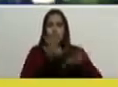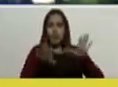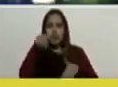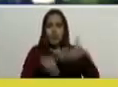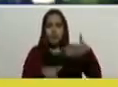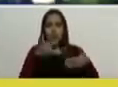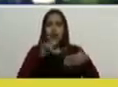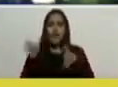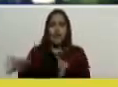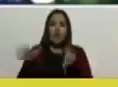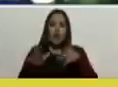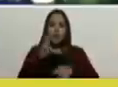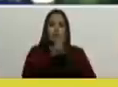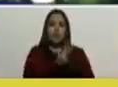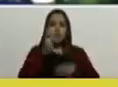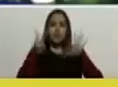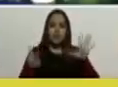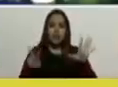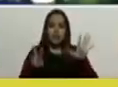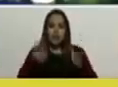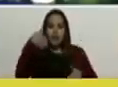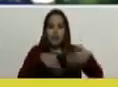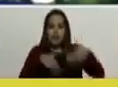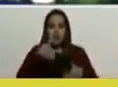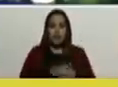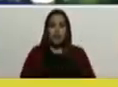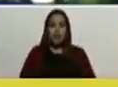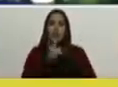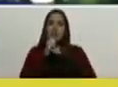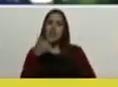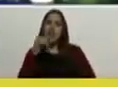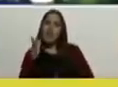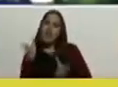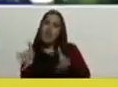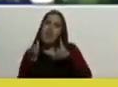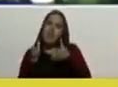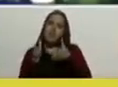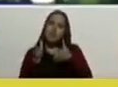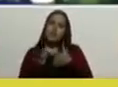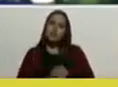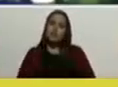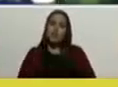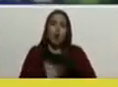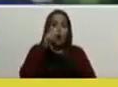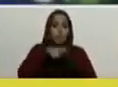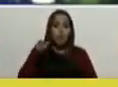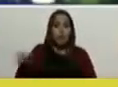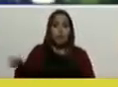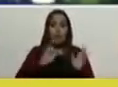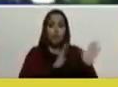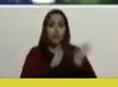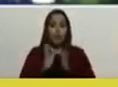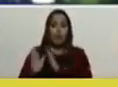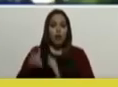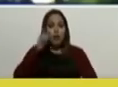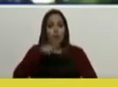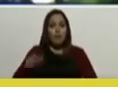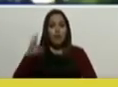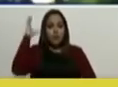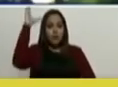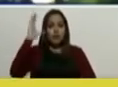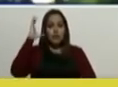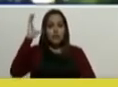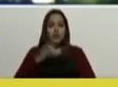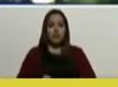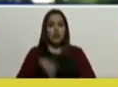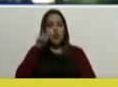ganado 27 elecciones. ¿Con quién las ha ganado? Con un pueblo organizado, con un pueblo consciente,